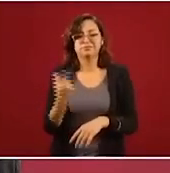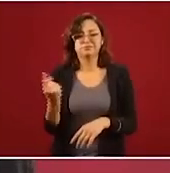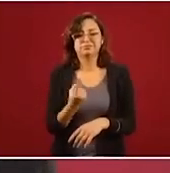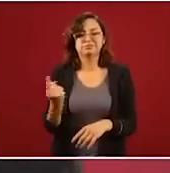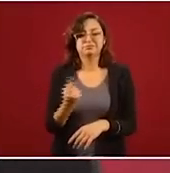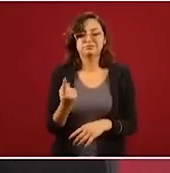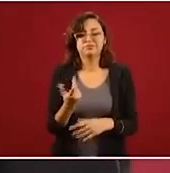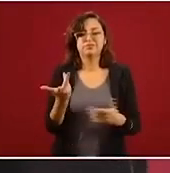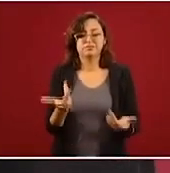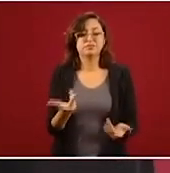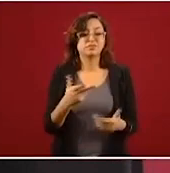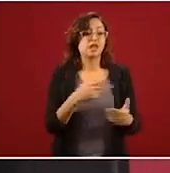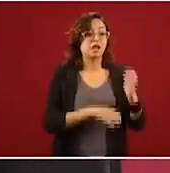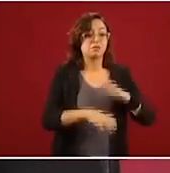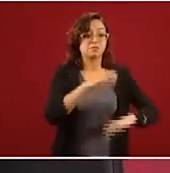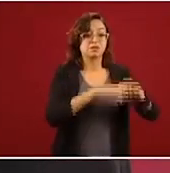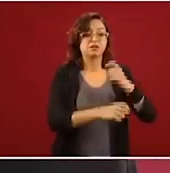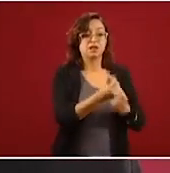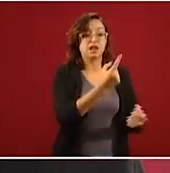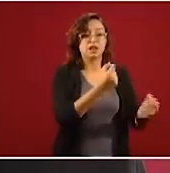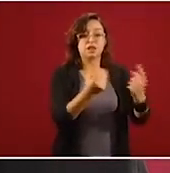habían empresas protegidas